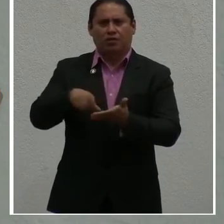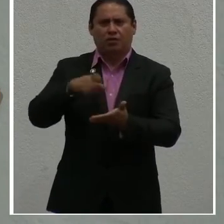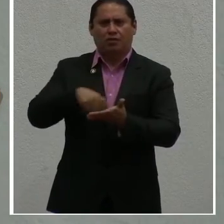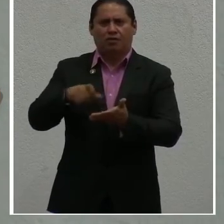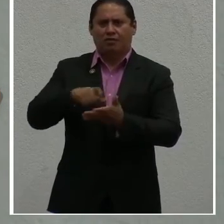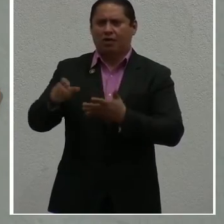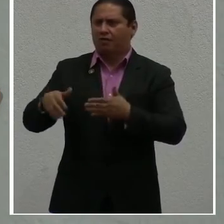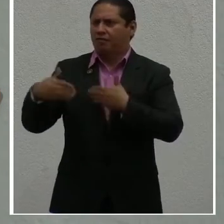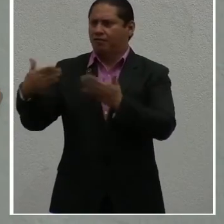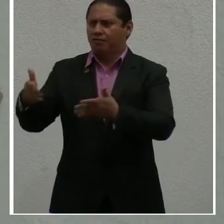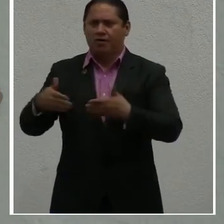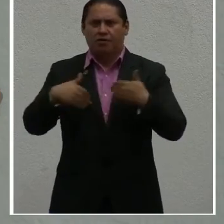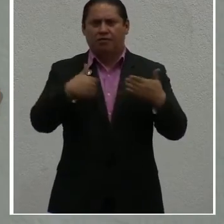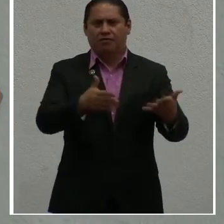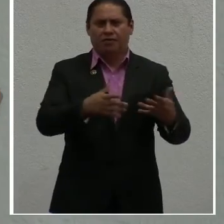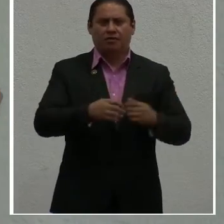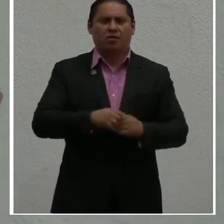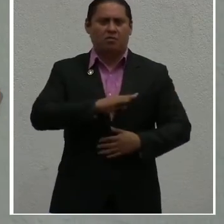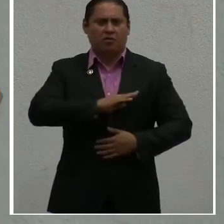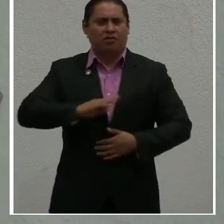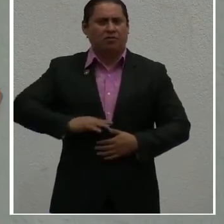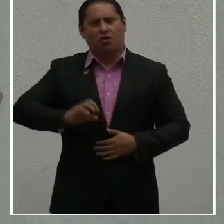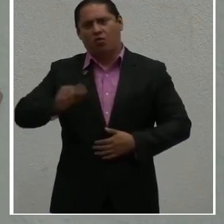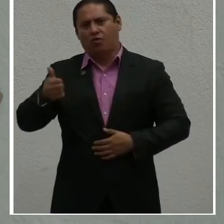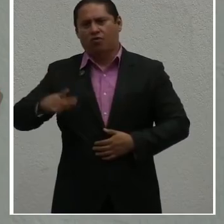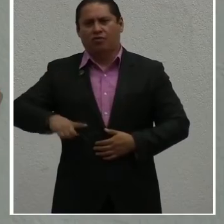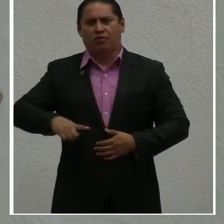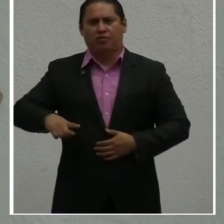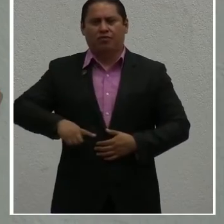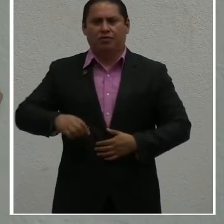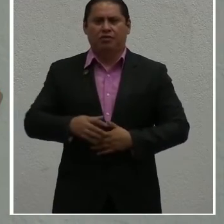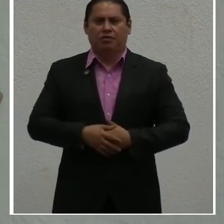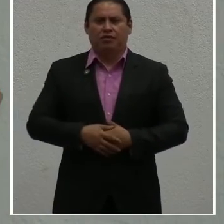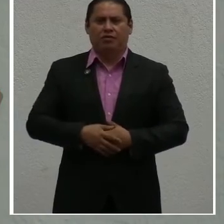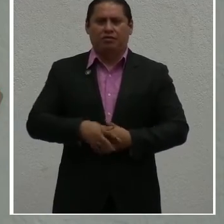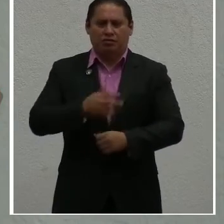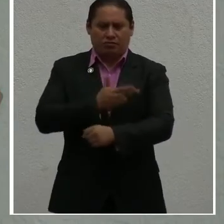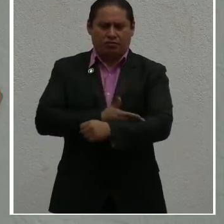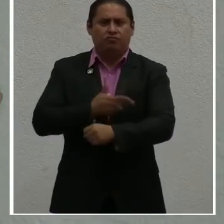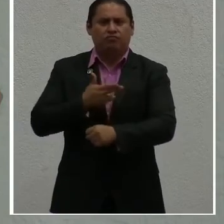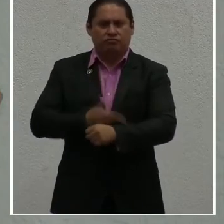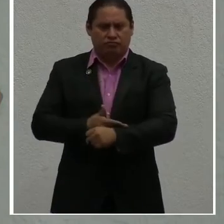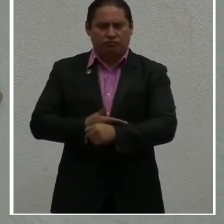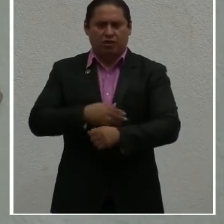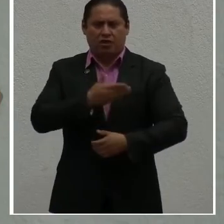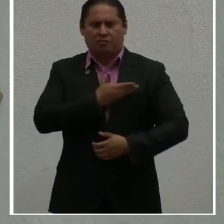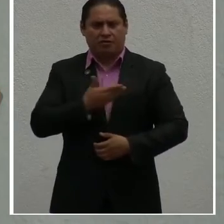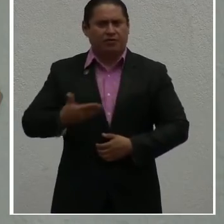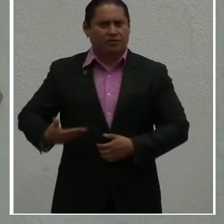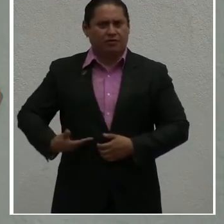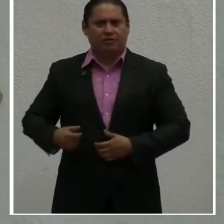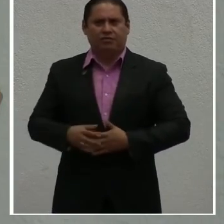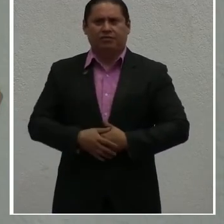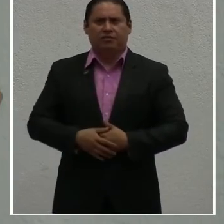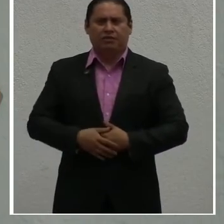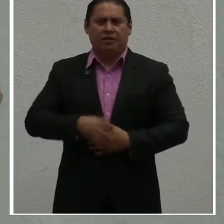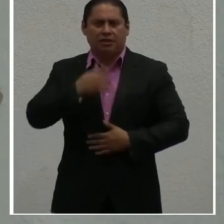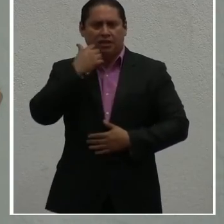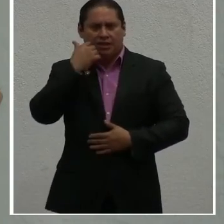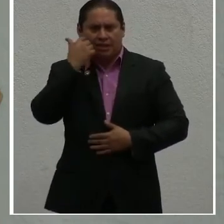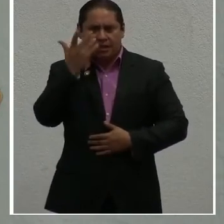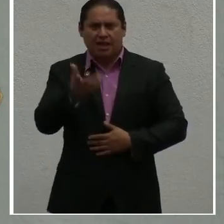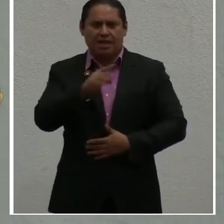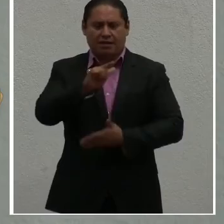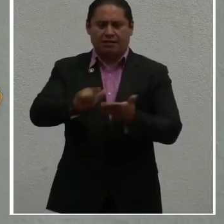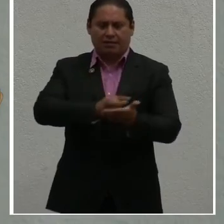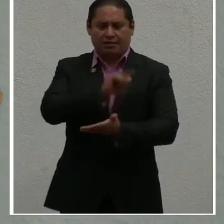otros municipios, otros gobiernos. Este es una persona honesta, es un hombre bueno, el presidente municipal, y lo que él quiere es legalizar